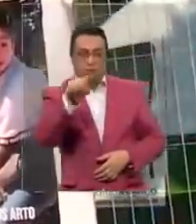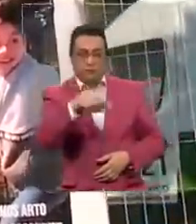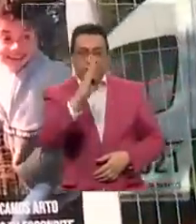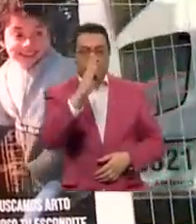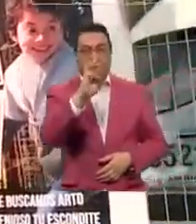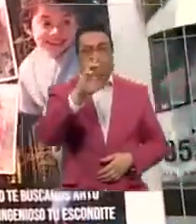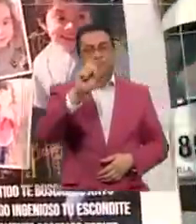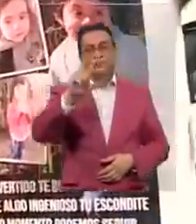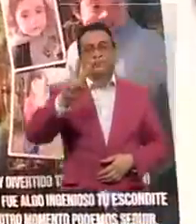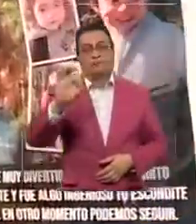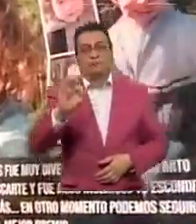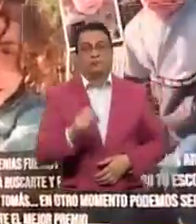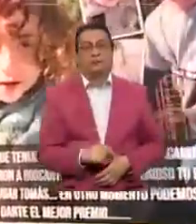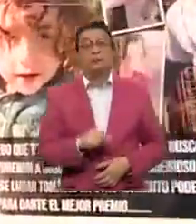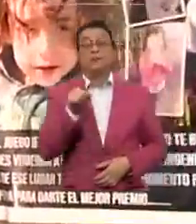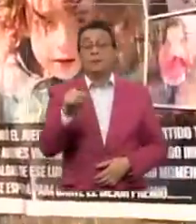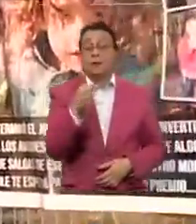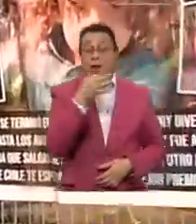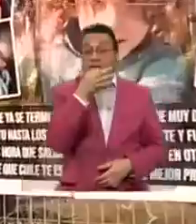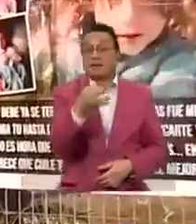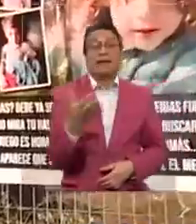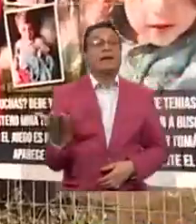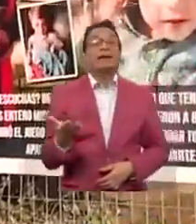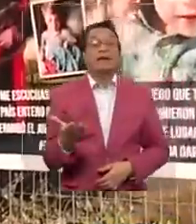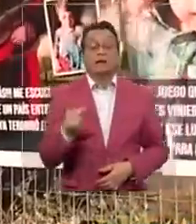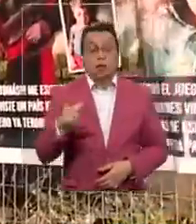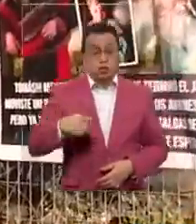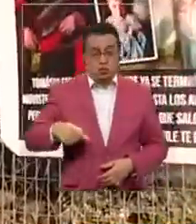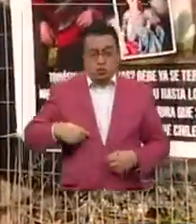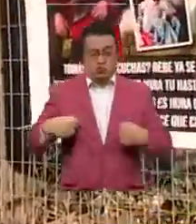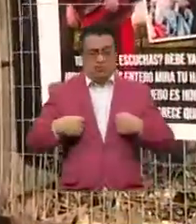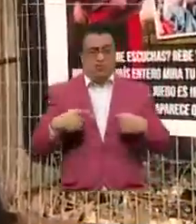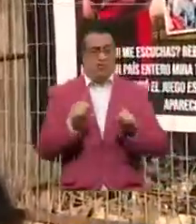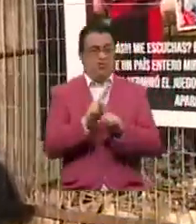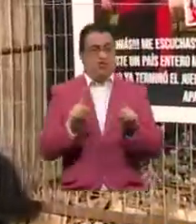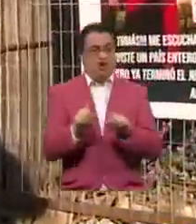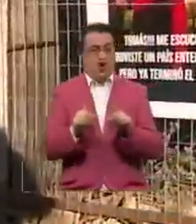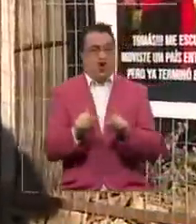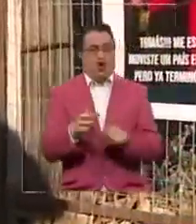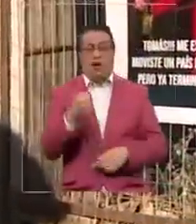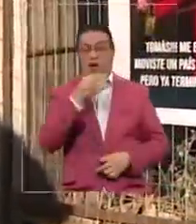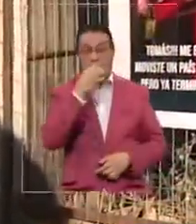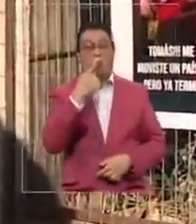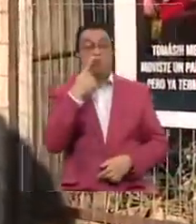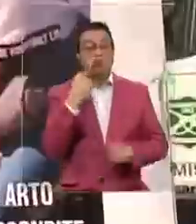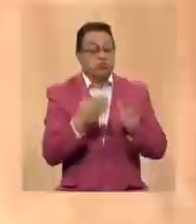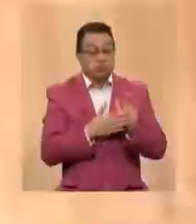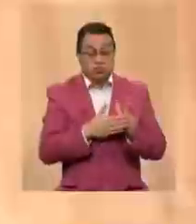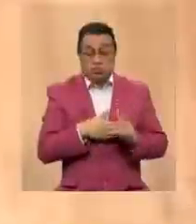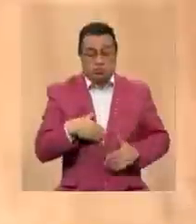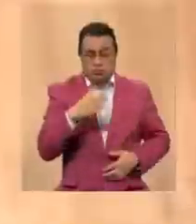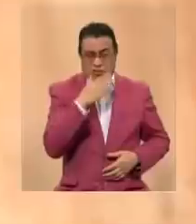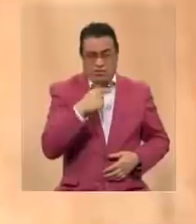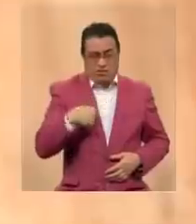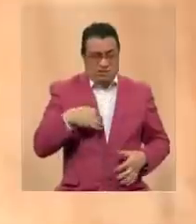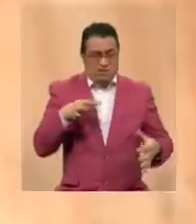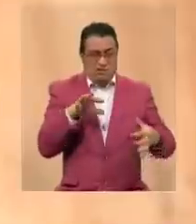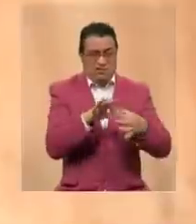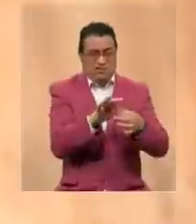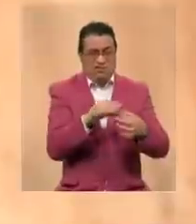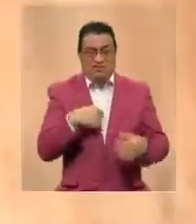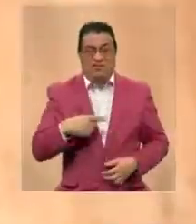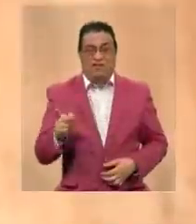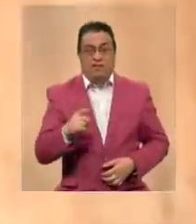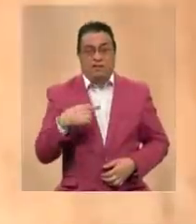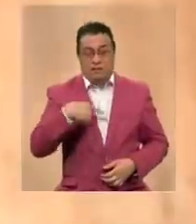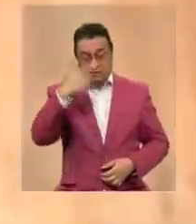lo que ha señalado él? Bueno, dice que es inocente, de que hoy día no hay ninguna prueba que lo vincule a este caso, de que es una persona